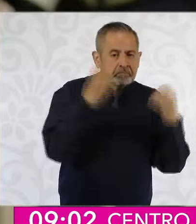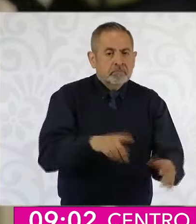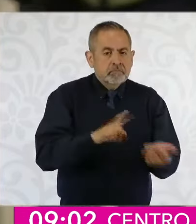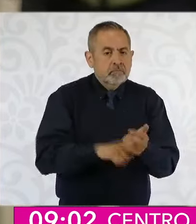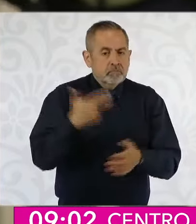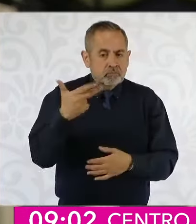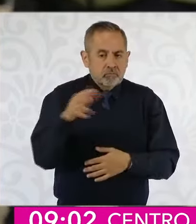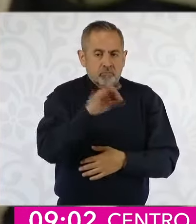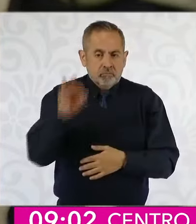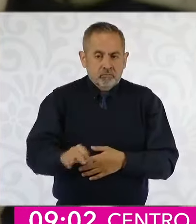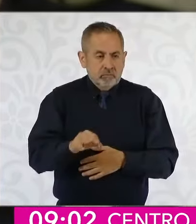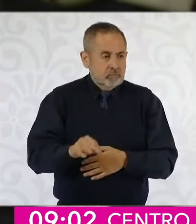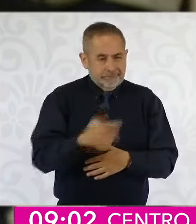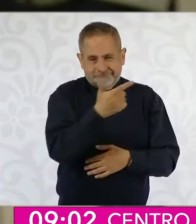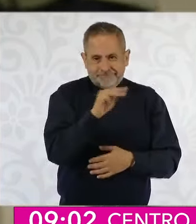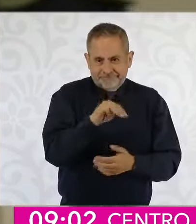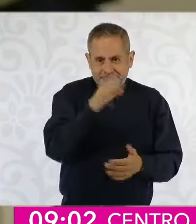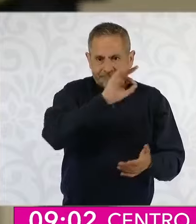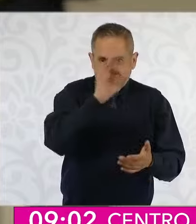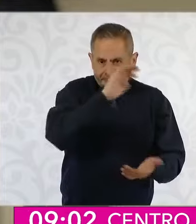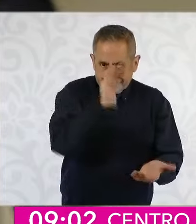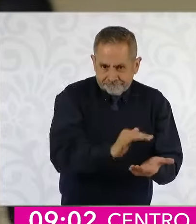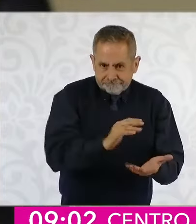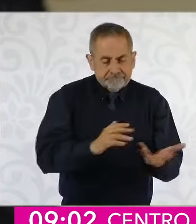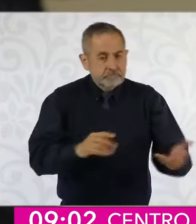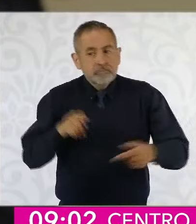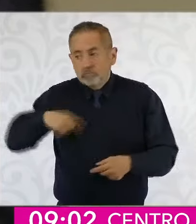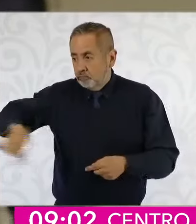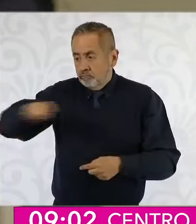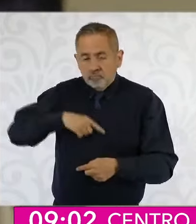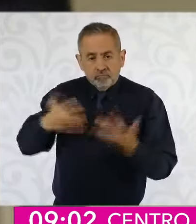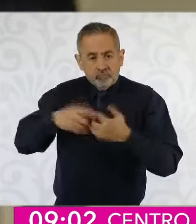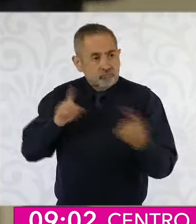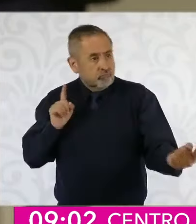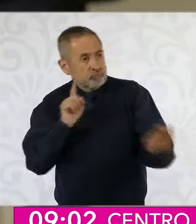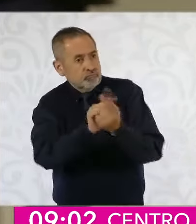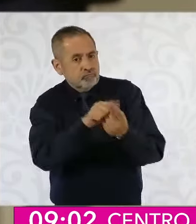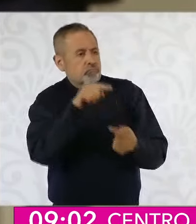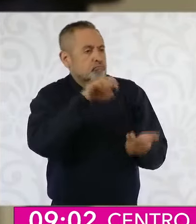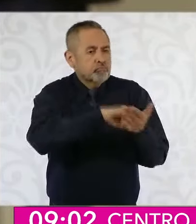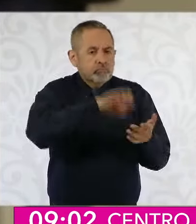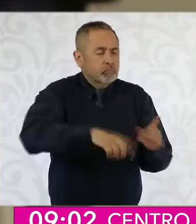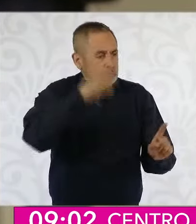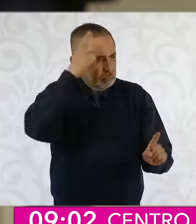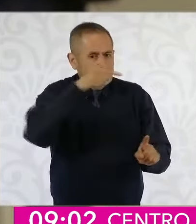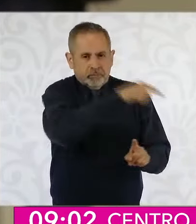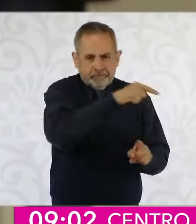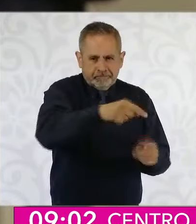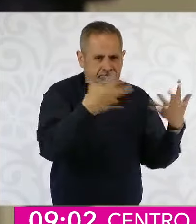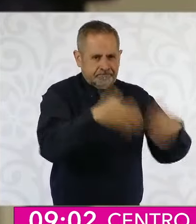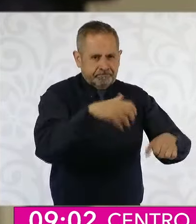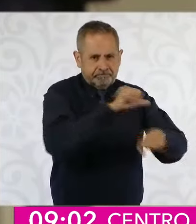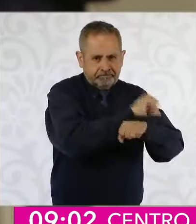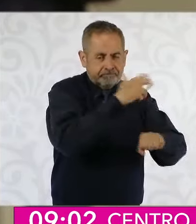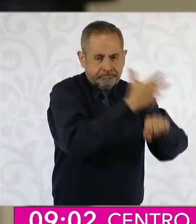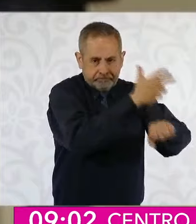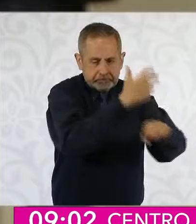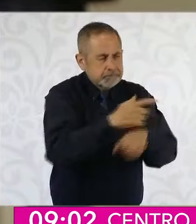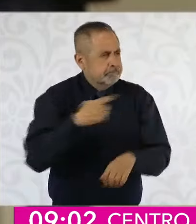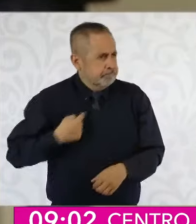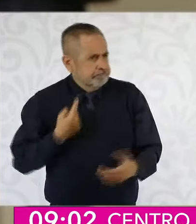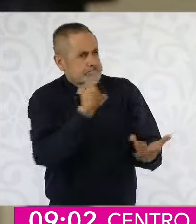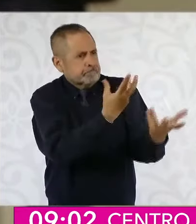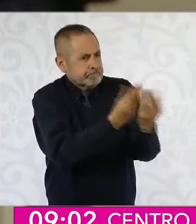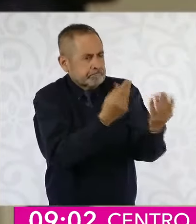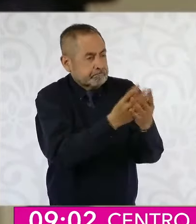de 8% de General Motors. ¿Pensarían ustedes en reunirse con empresarios estadounidenses, por ejemplo, con los dueños de las automotrices, para explicarles que